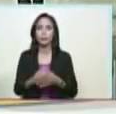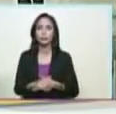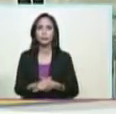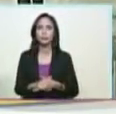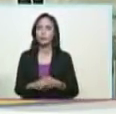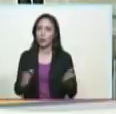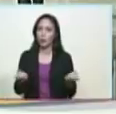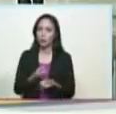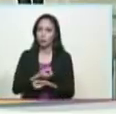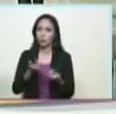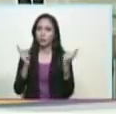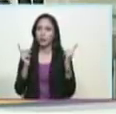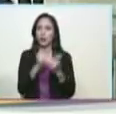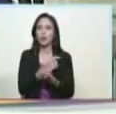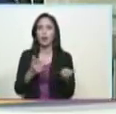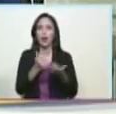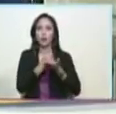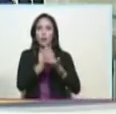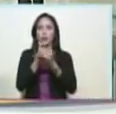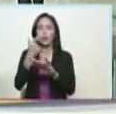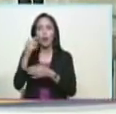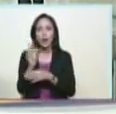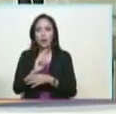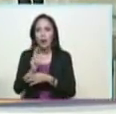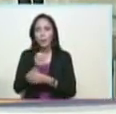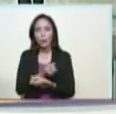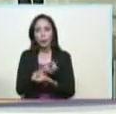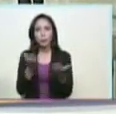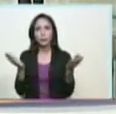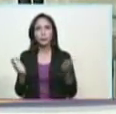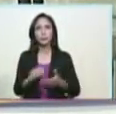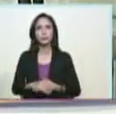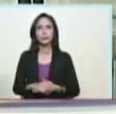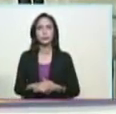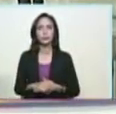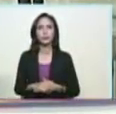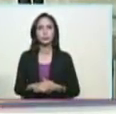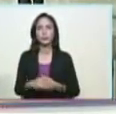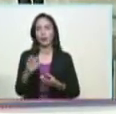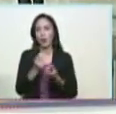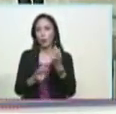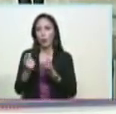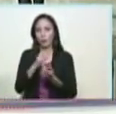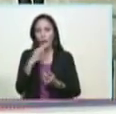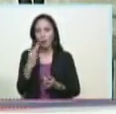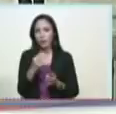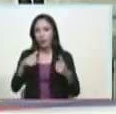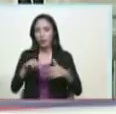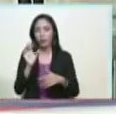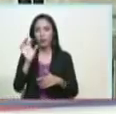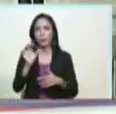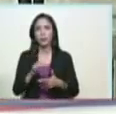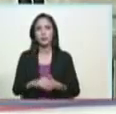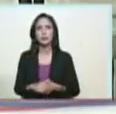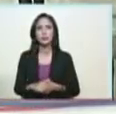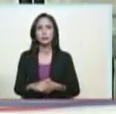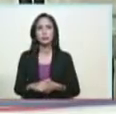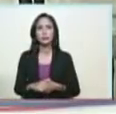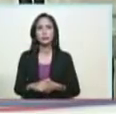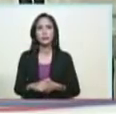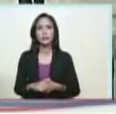permita beneficios de manera inmediata para la economía real del país